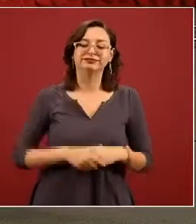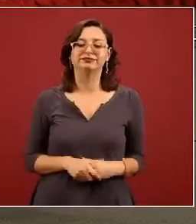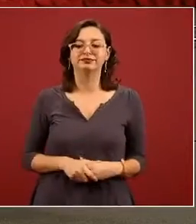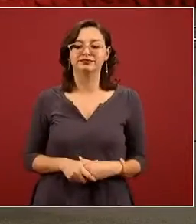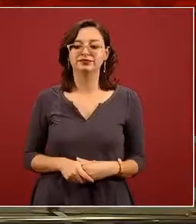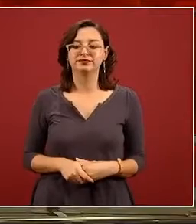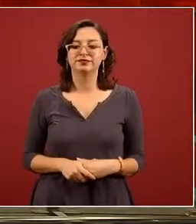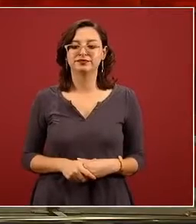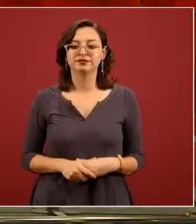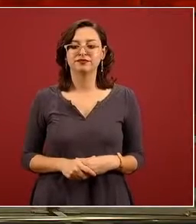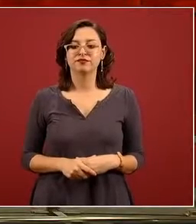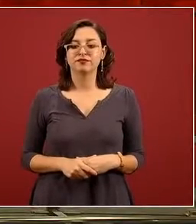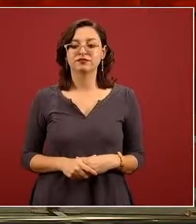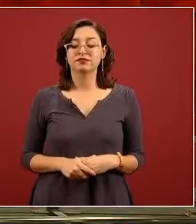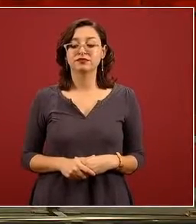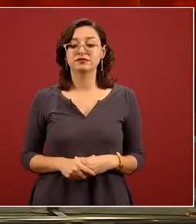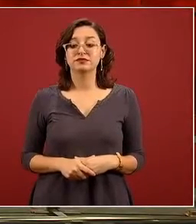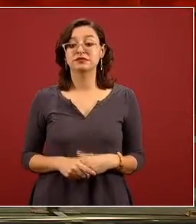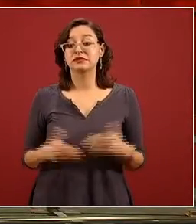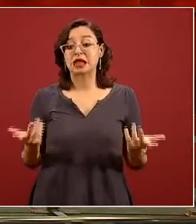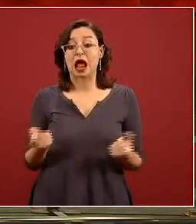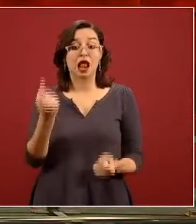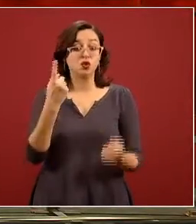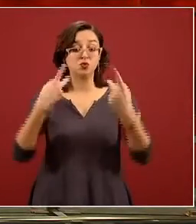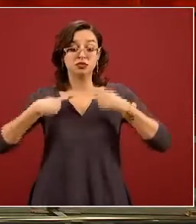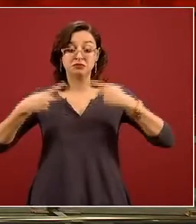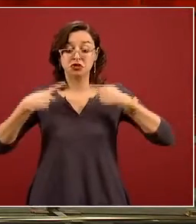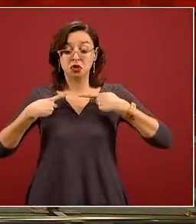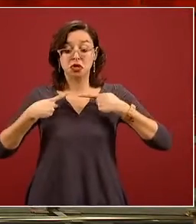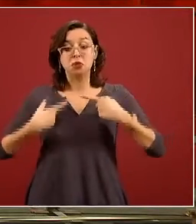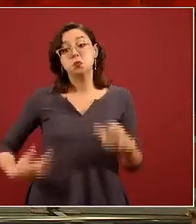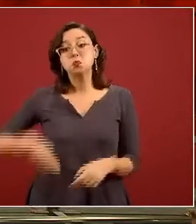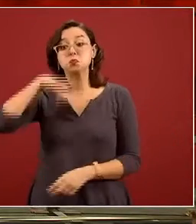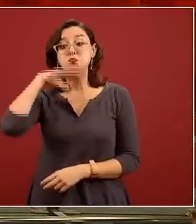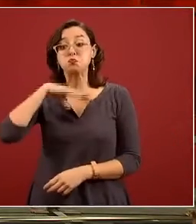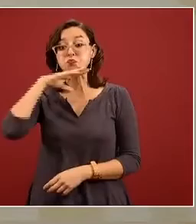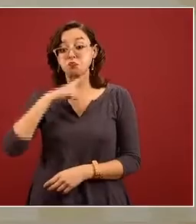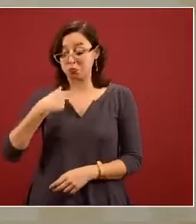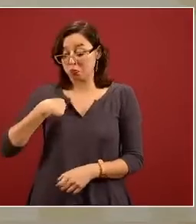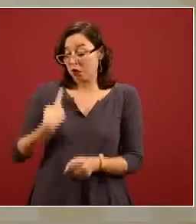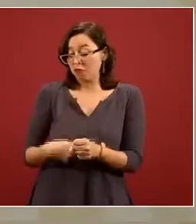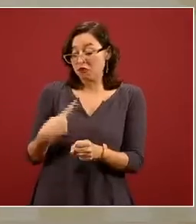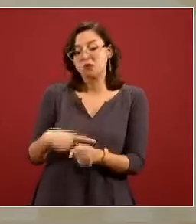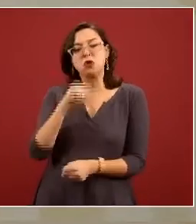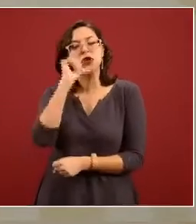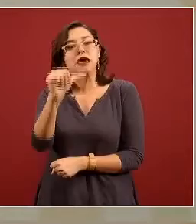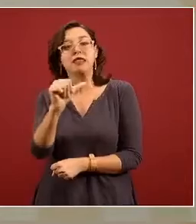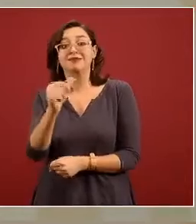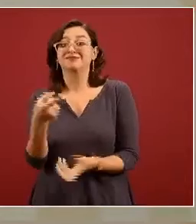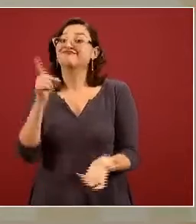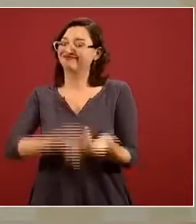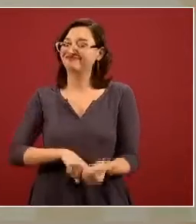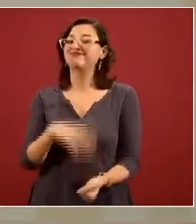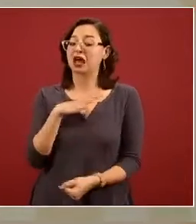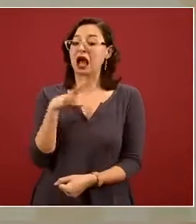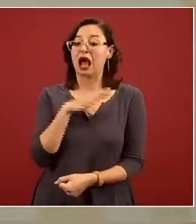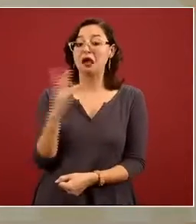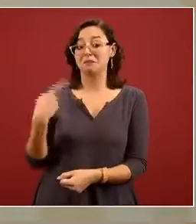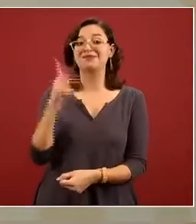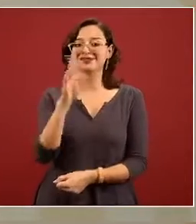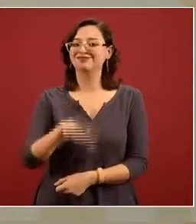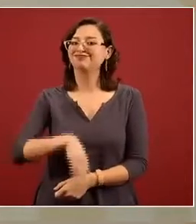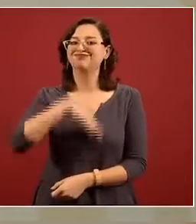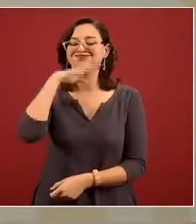Las personas que no tenían conocimiento de tener una enfermedad crónica son casos esporádicos, pero a veces hemos